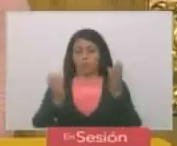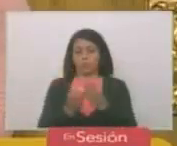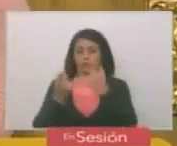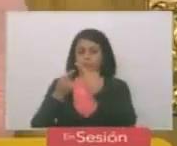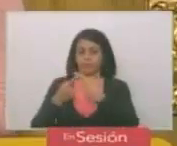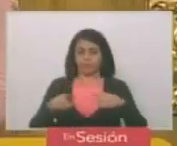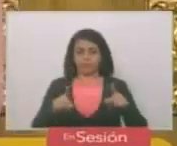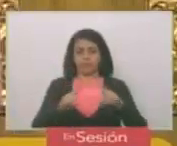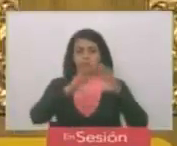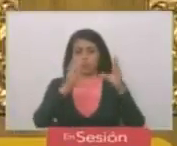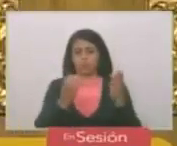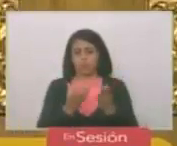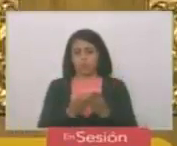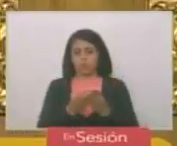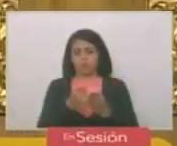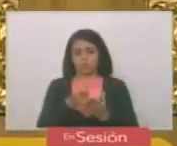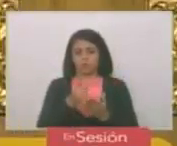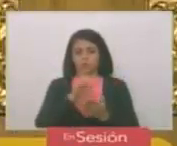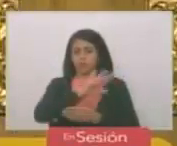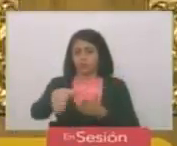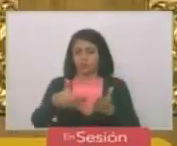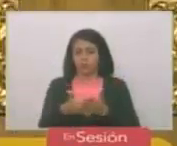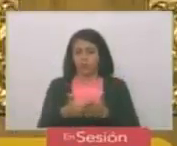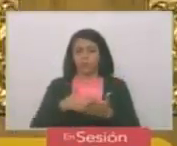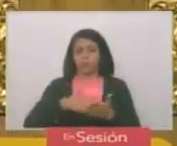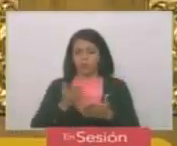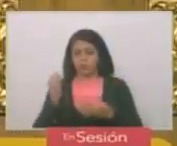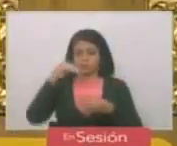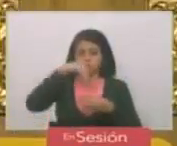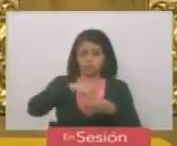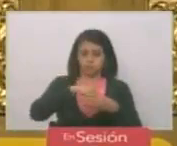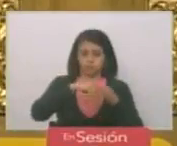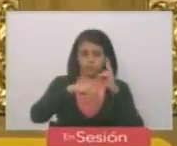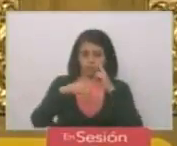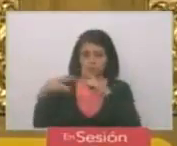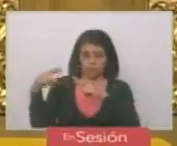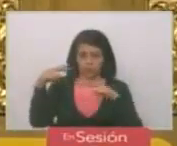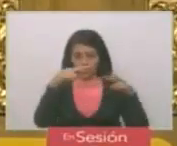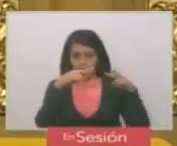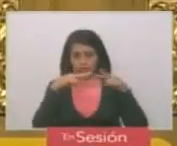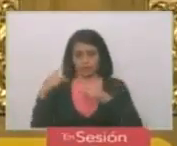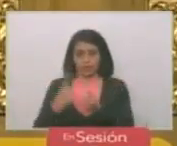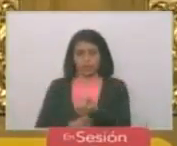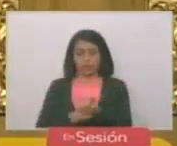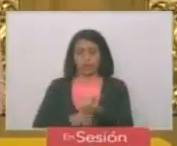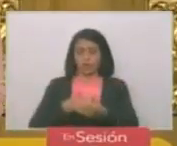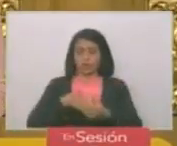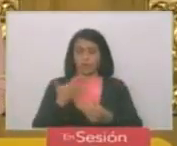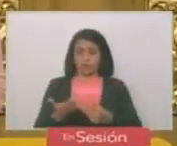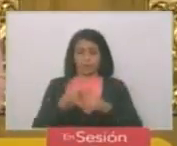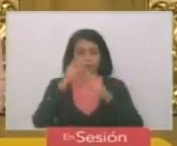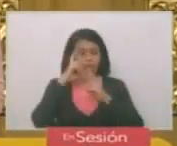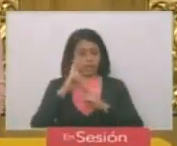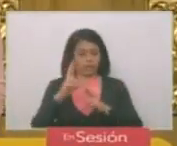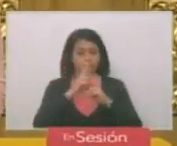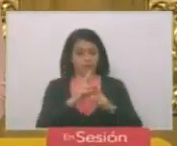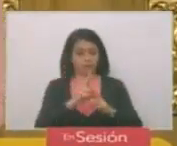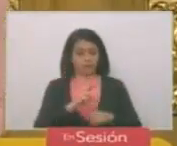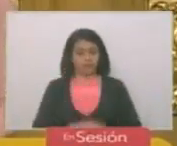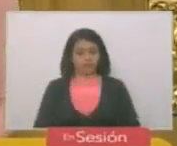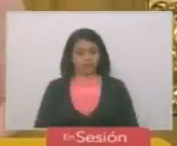diferente, de un mundo donde todos y todas podamos vernos en hermandad y podamos respetarnos.